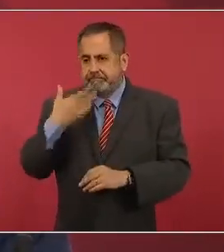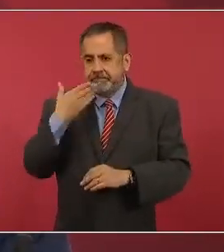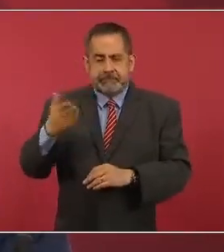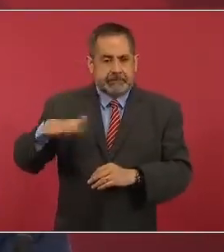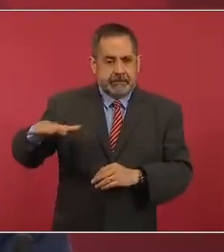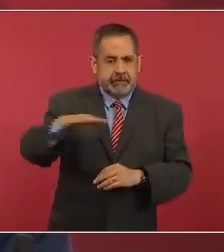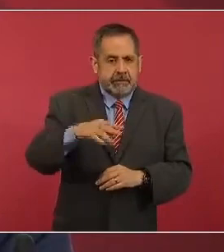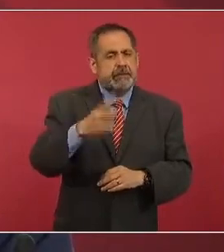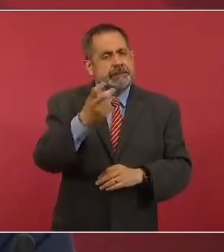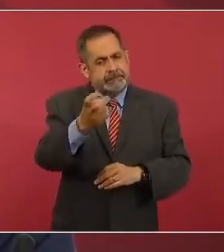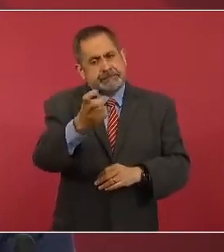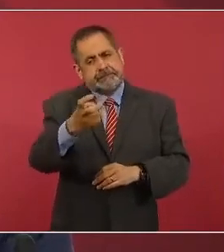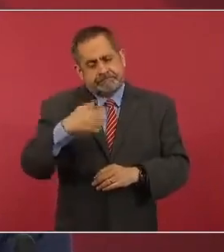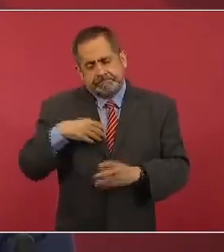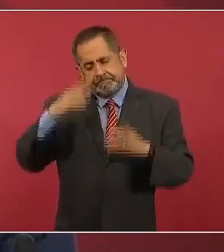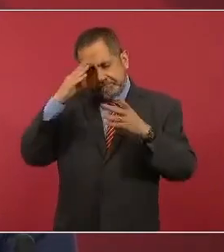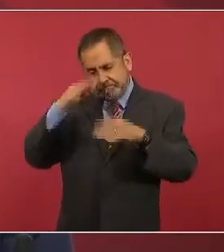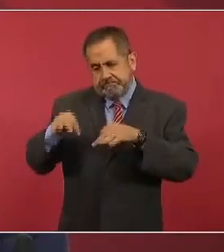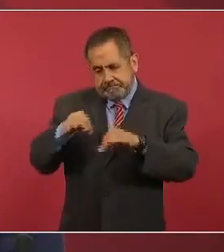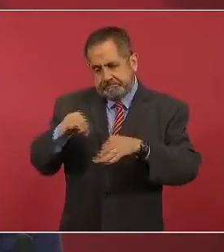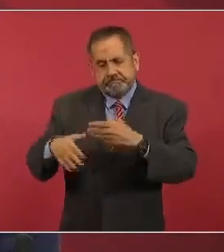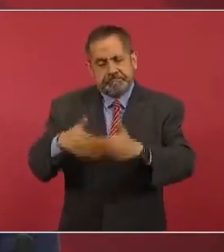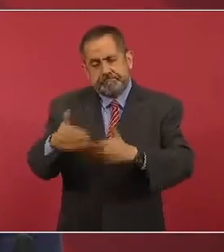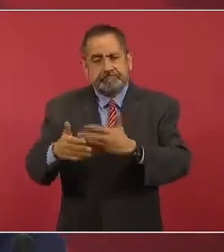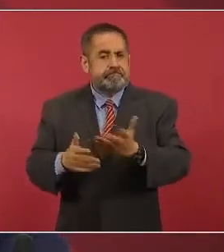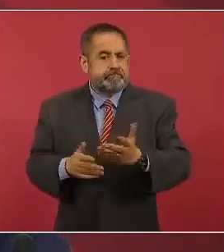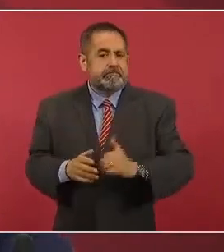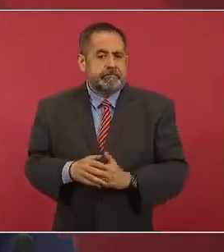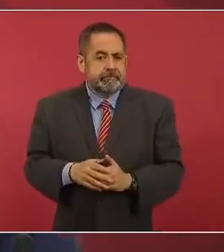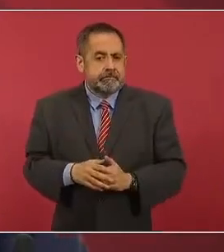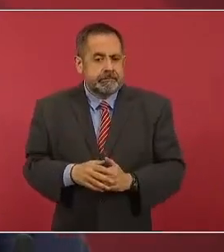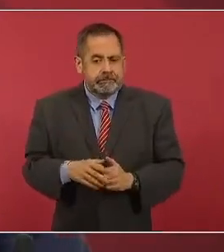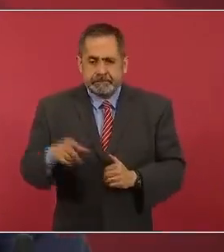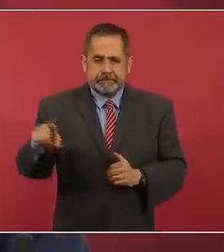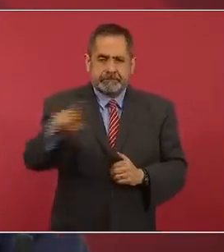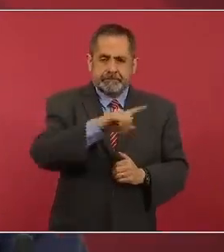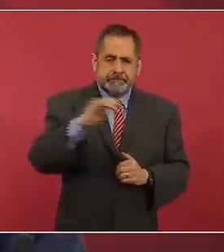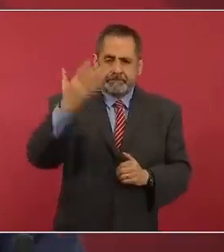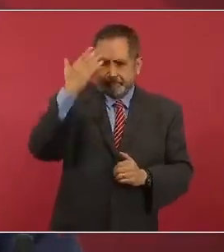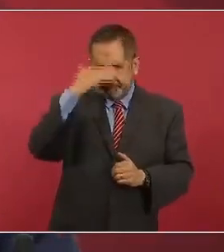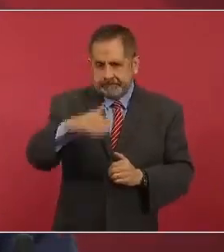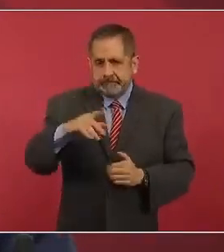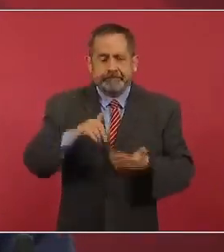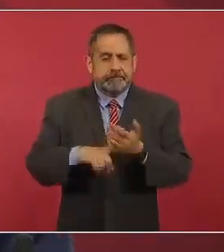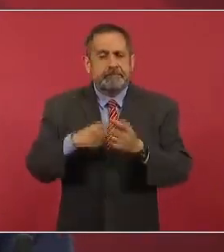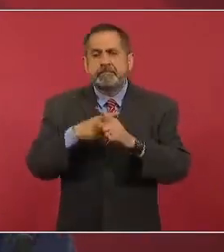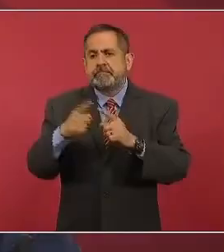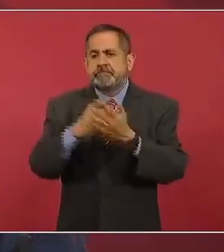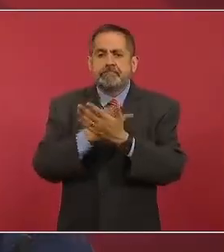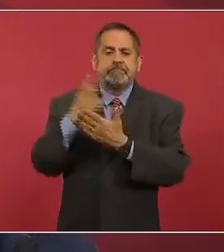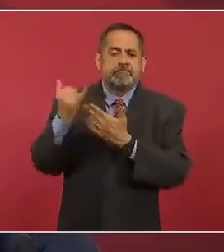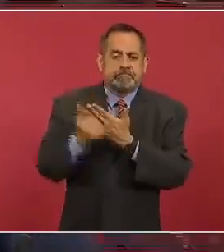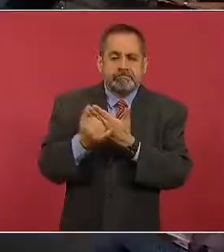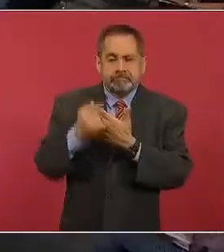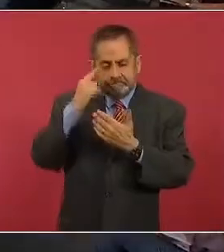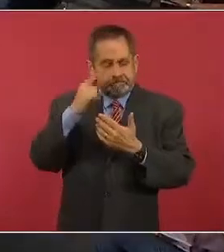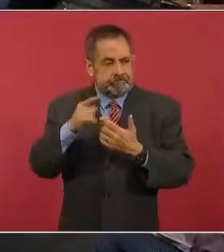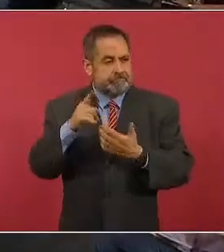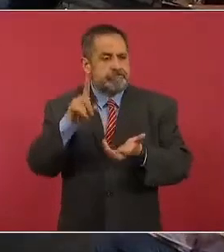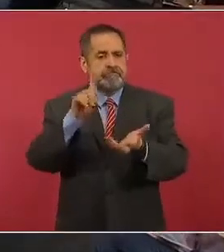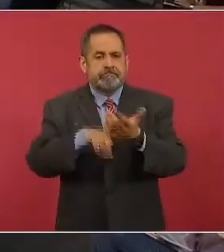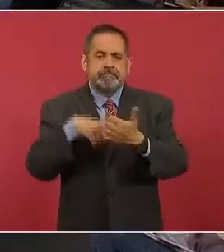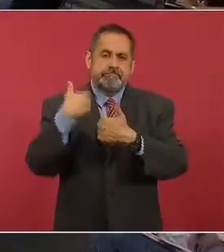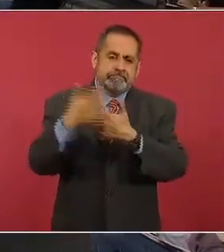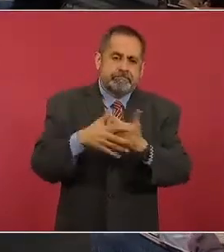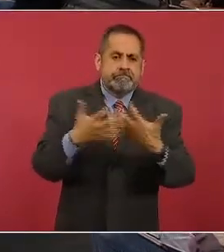estamos trabajando en eso, porque ya, como ustedes saben, hay proyectos para la